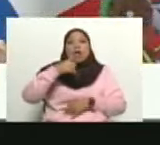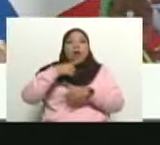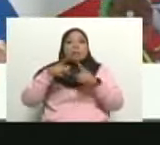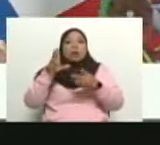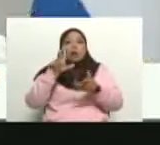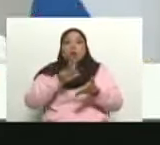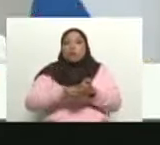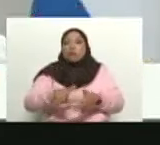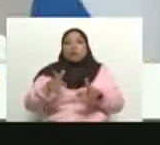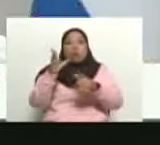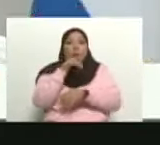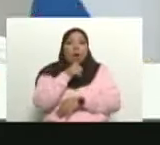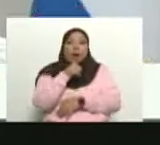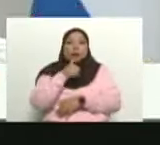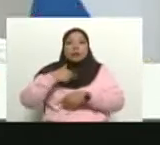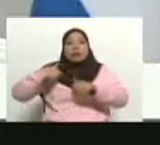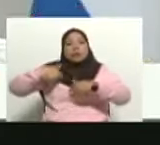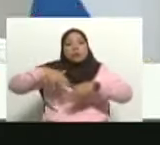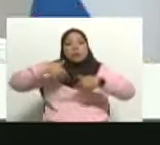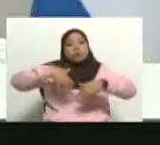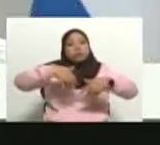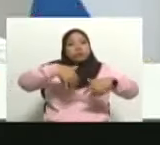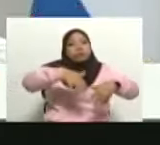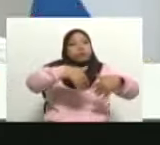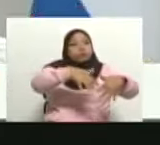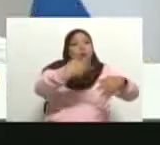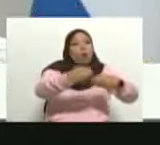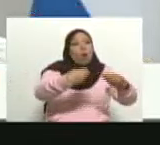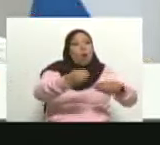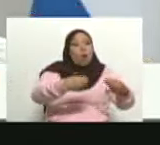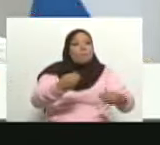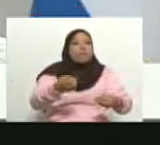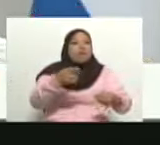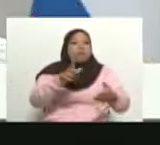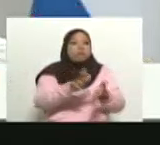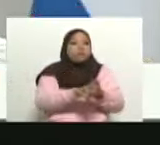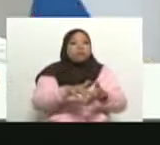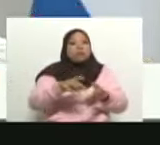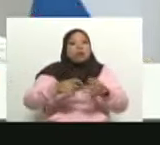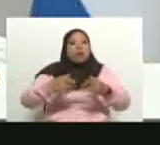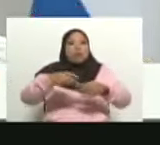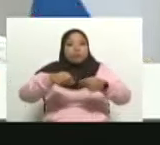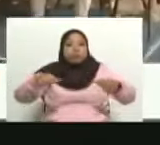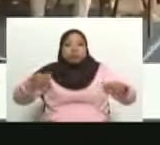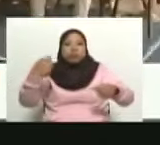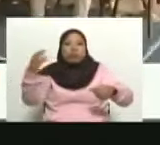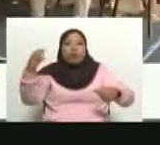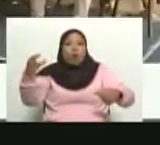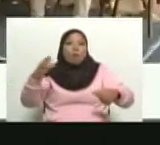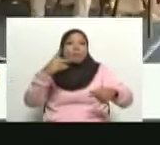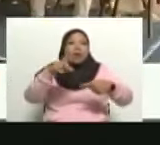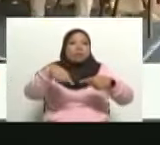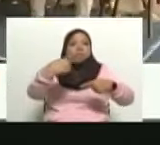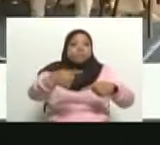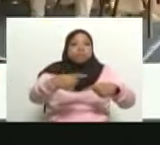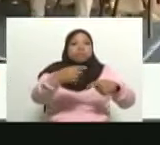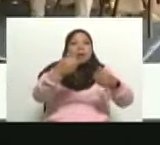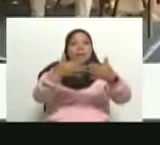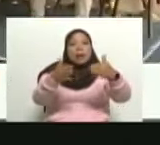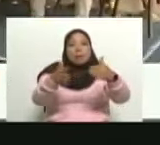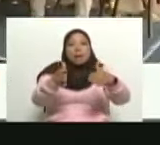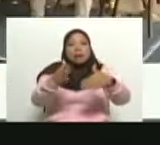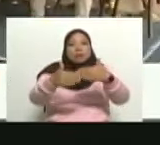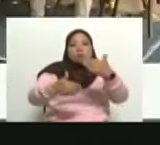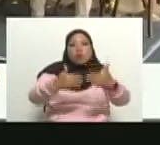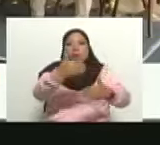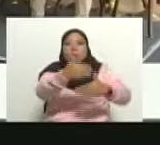también lucrándose con el tema de la migración. Así que bajo estos elementos que son muy importantes